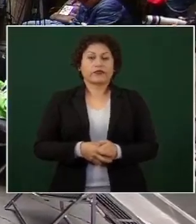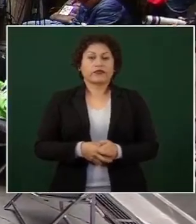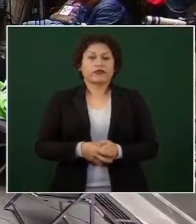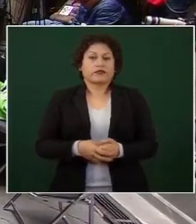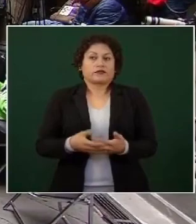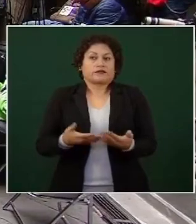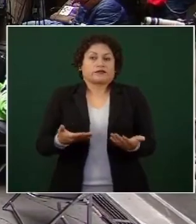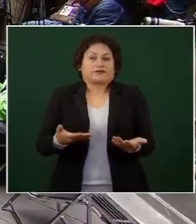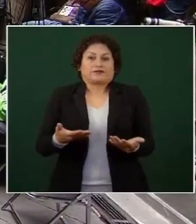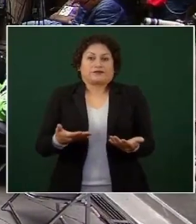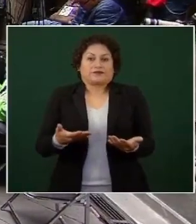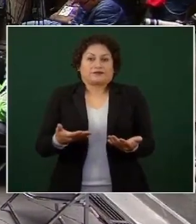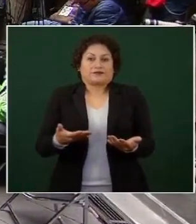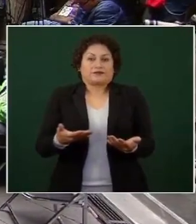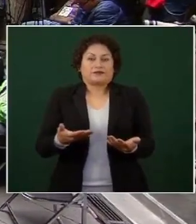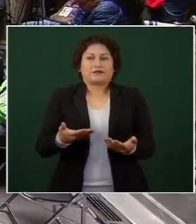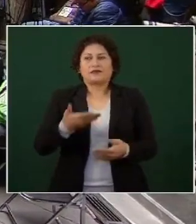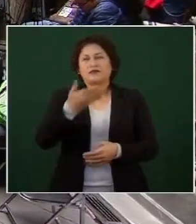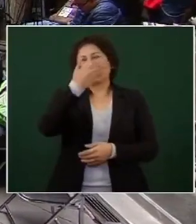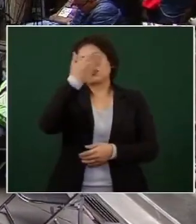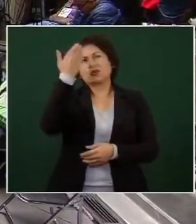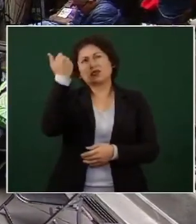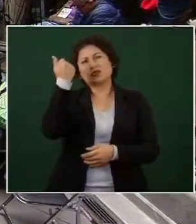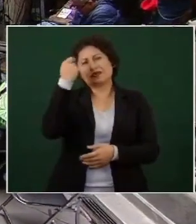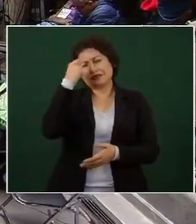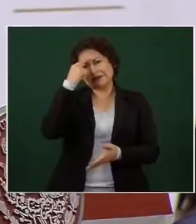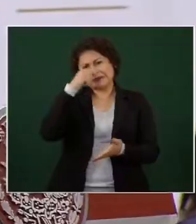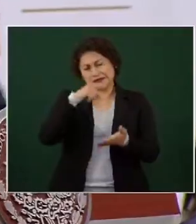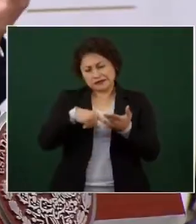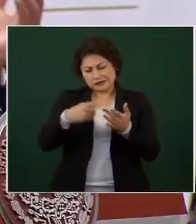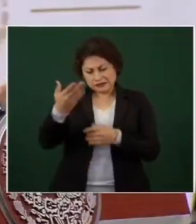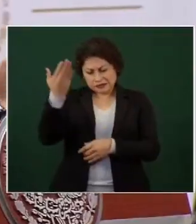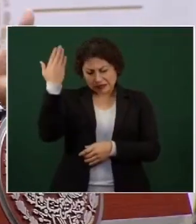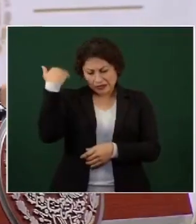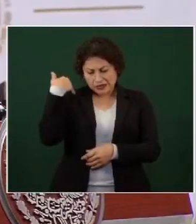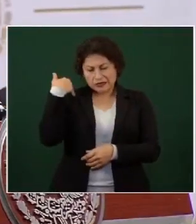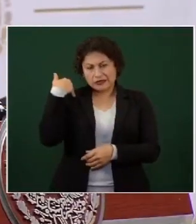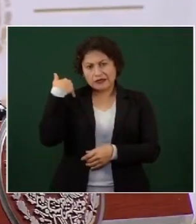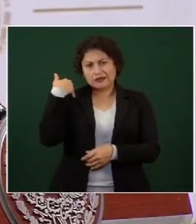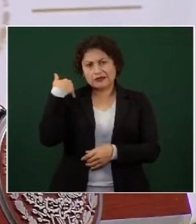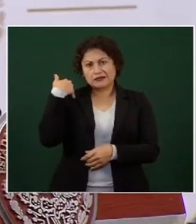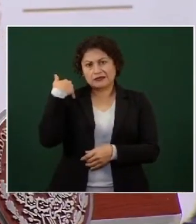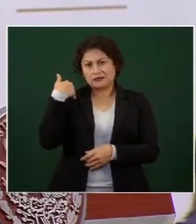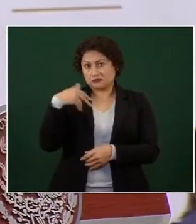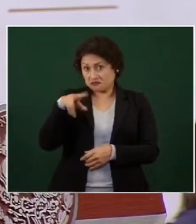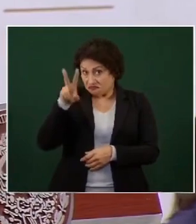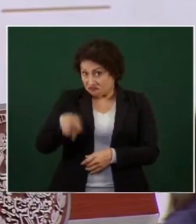no sé si en alguna ocasión, pero no sé si fue real,